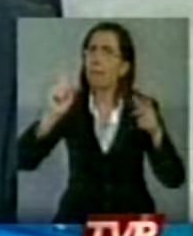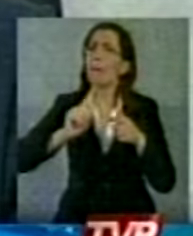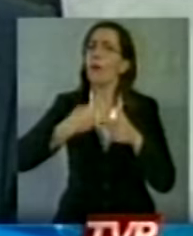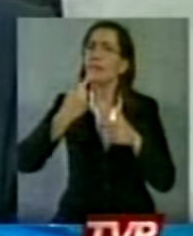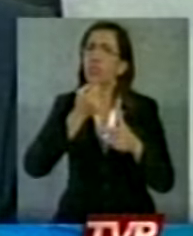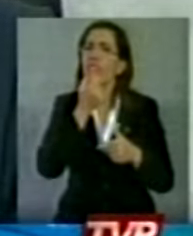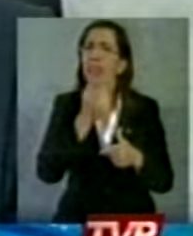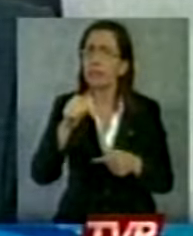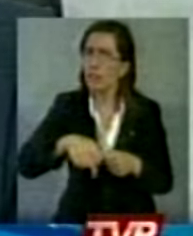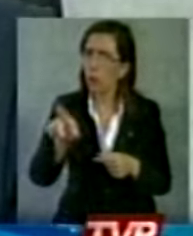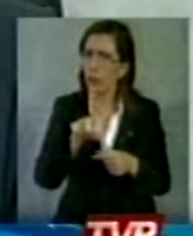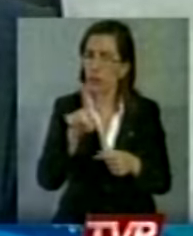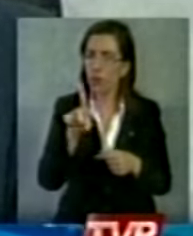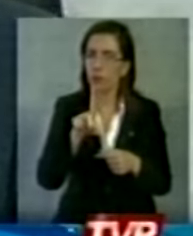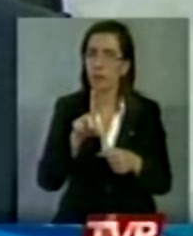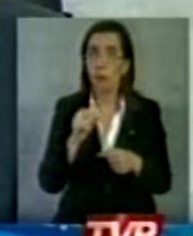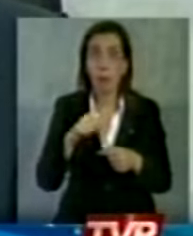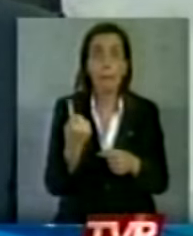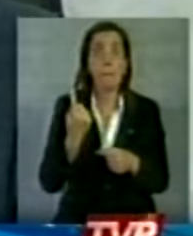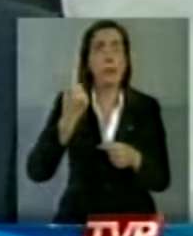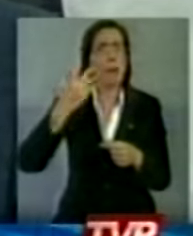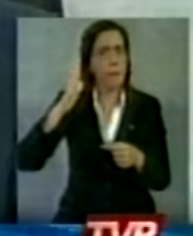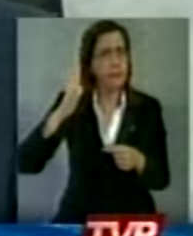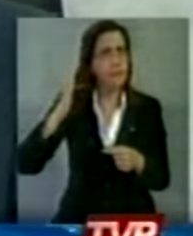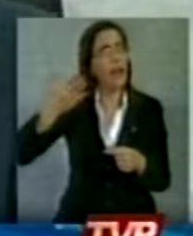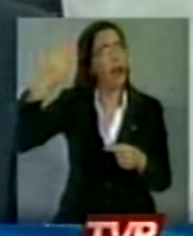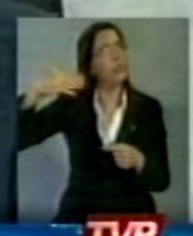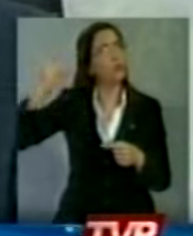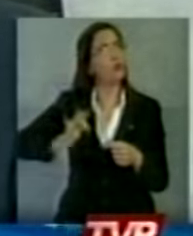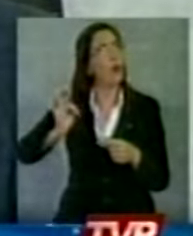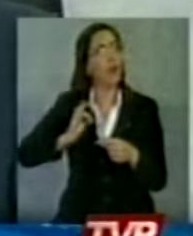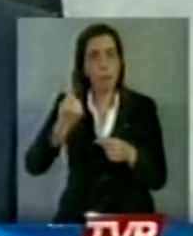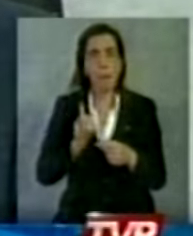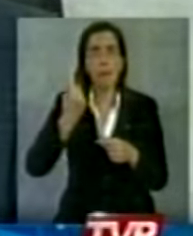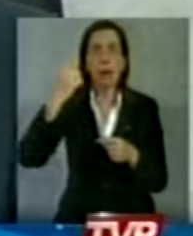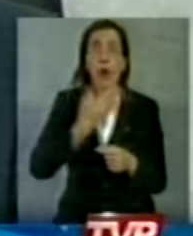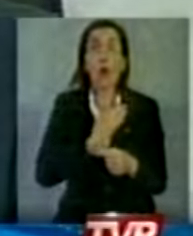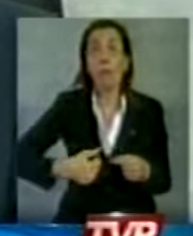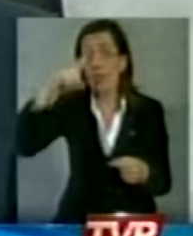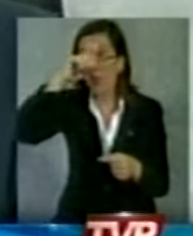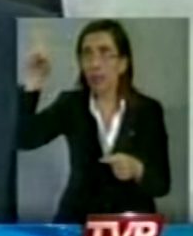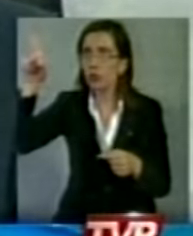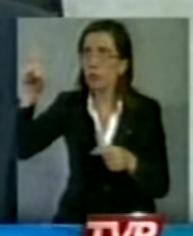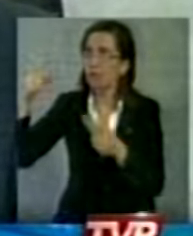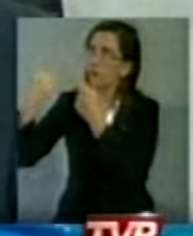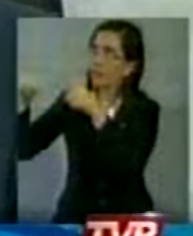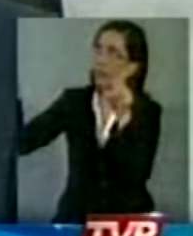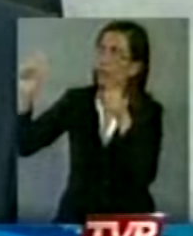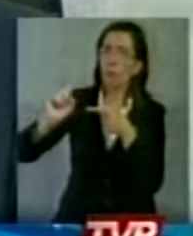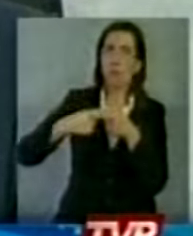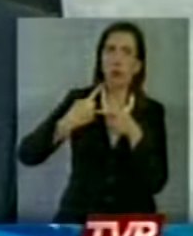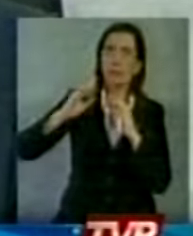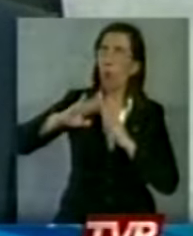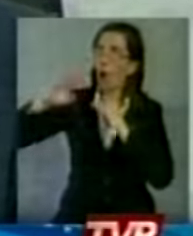es sencillo. Por primera vez después de años convivimos con una gestión nacional de otro signo